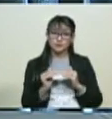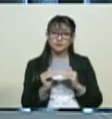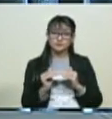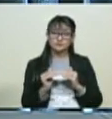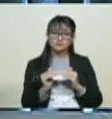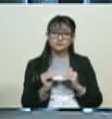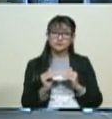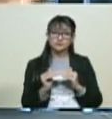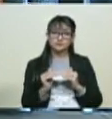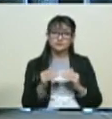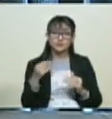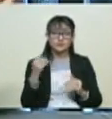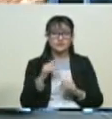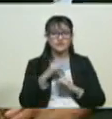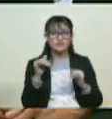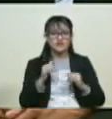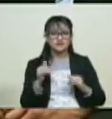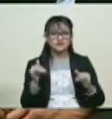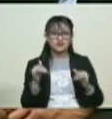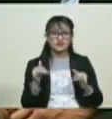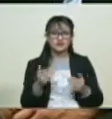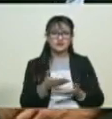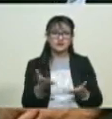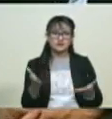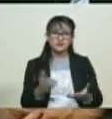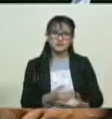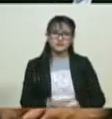creo que la felicidad común